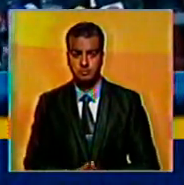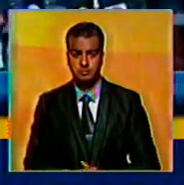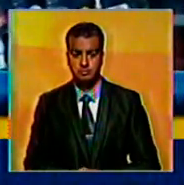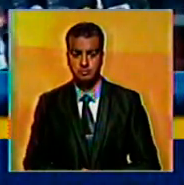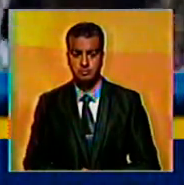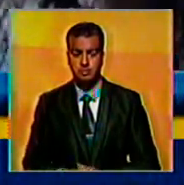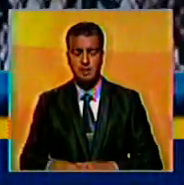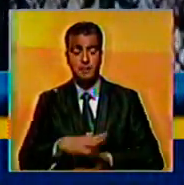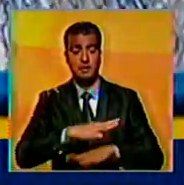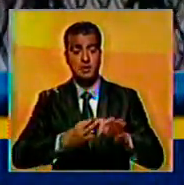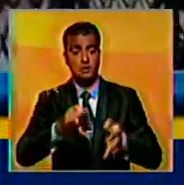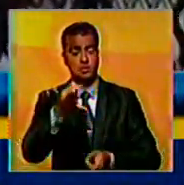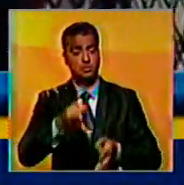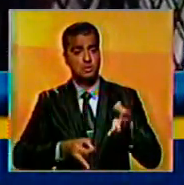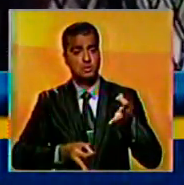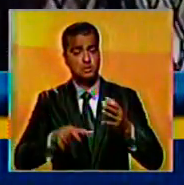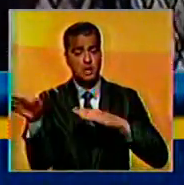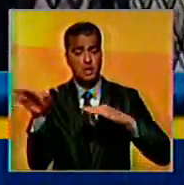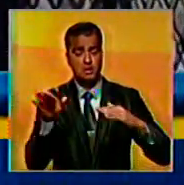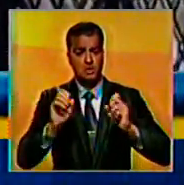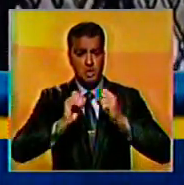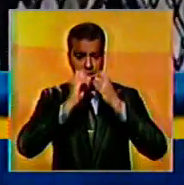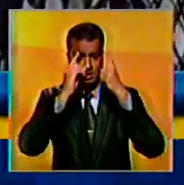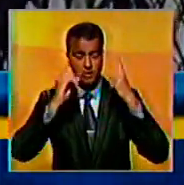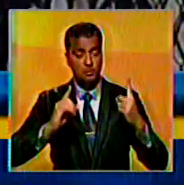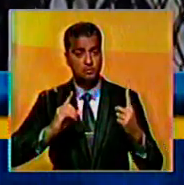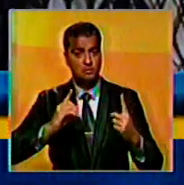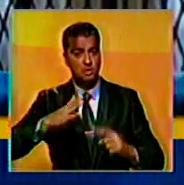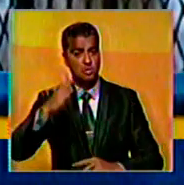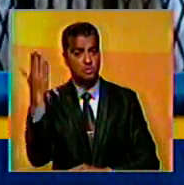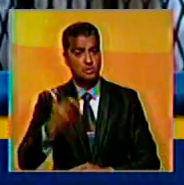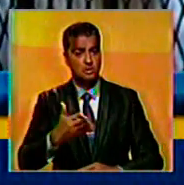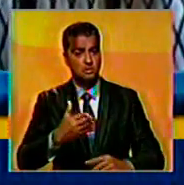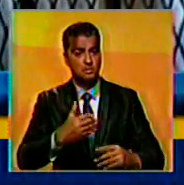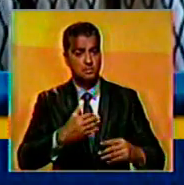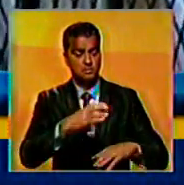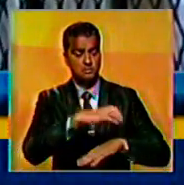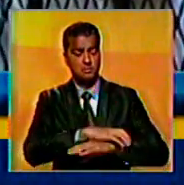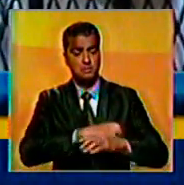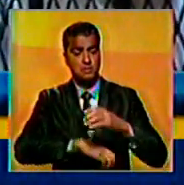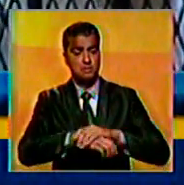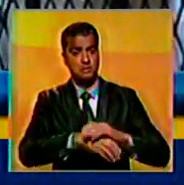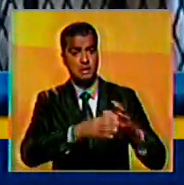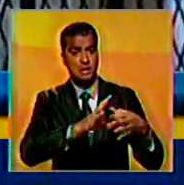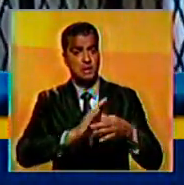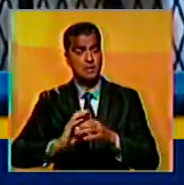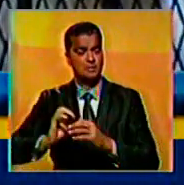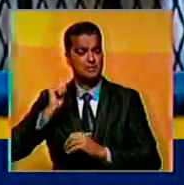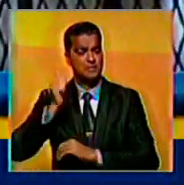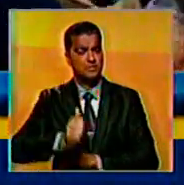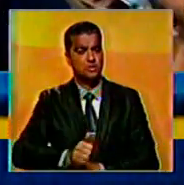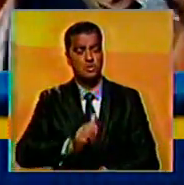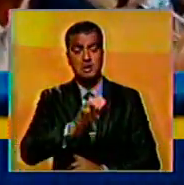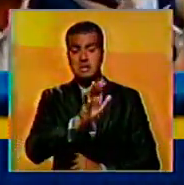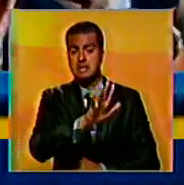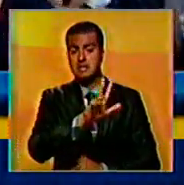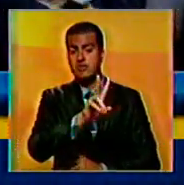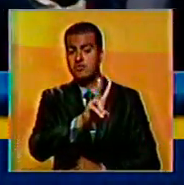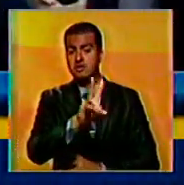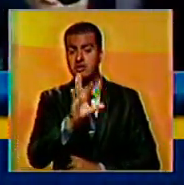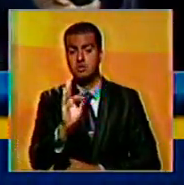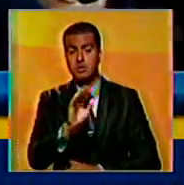El Ministerio de Justicia egipcio aclaró que las condenas a cadena perpetua emitidas contra